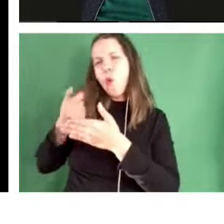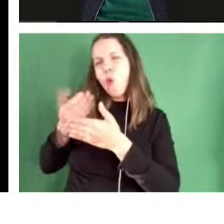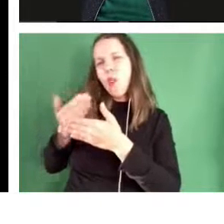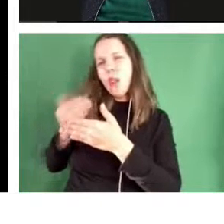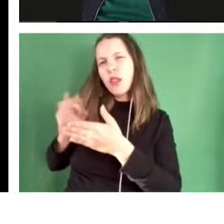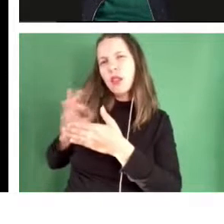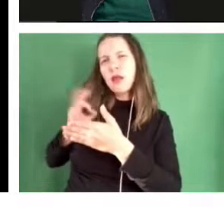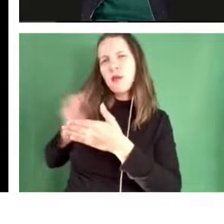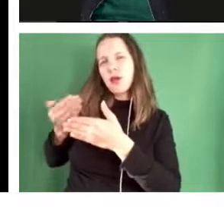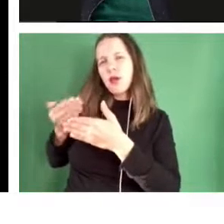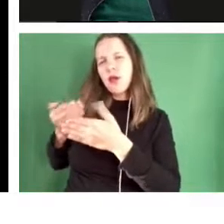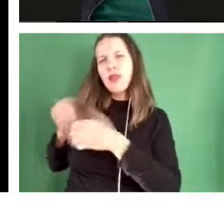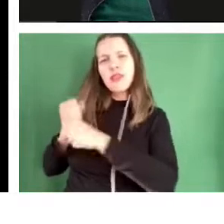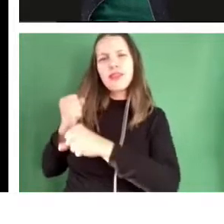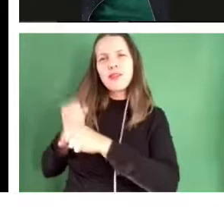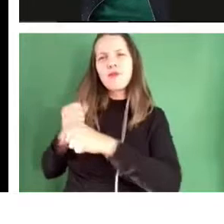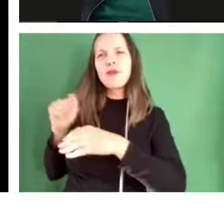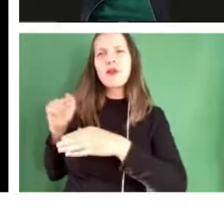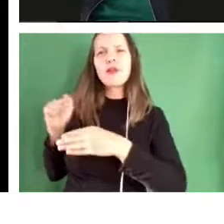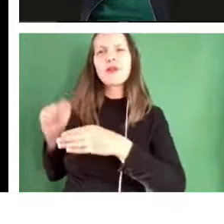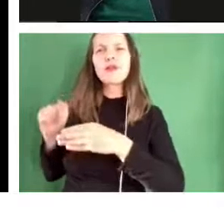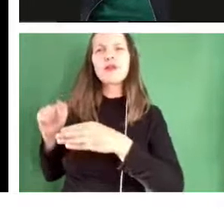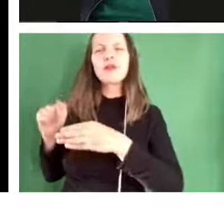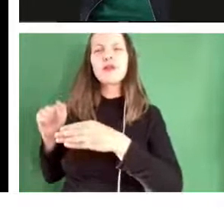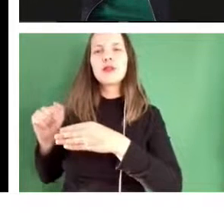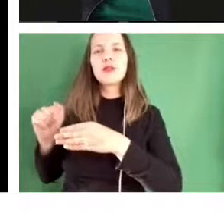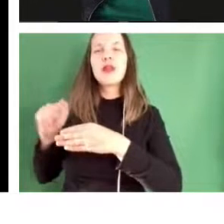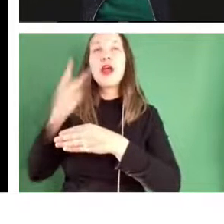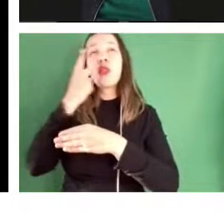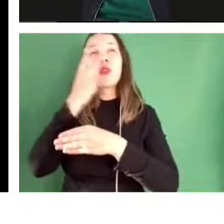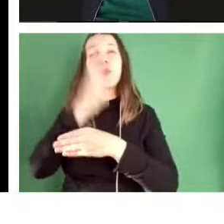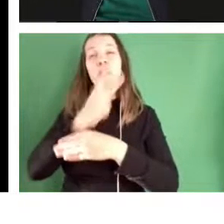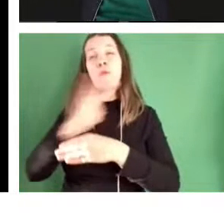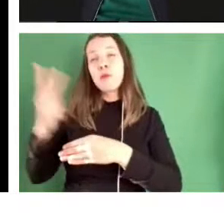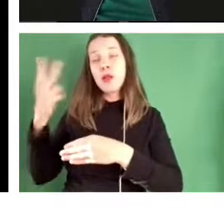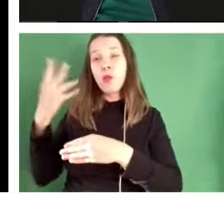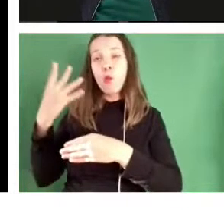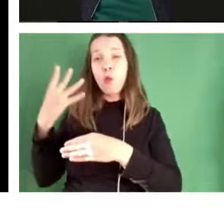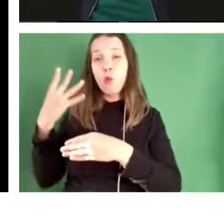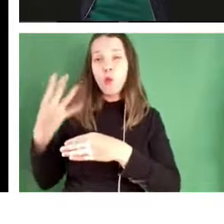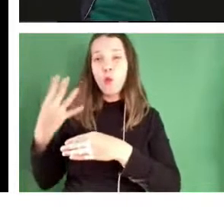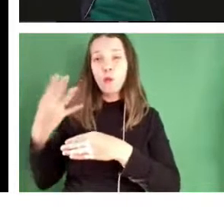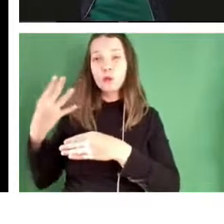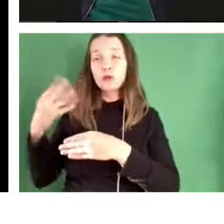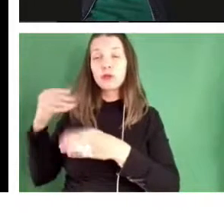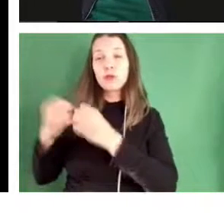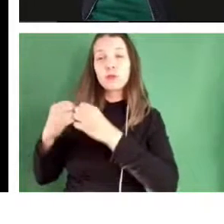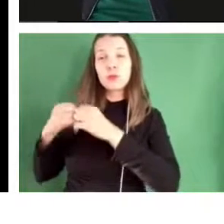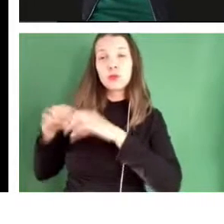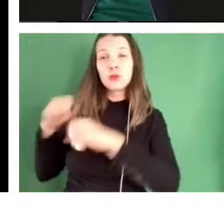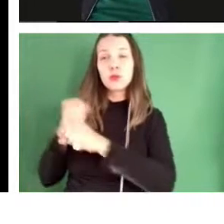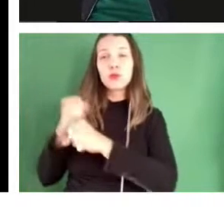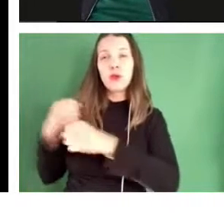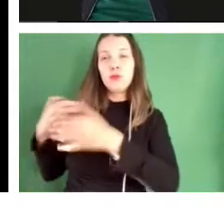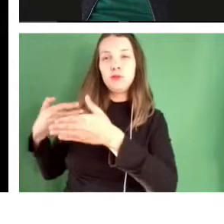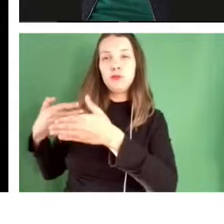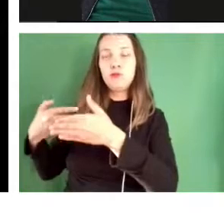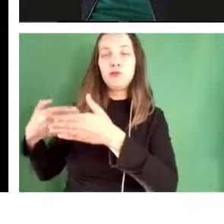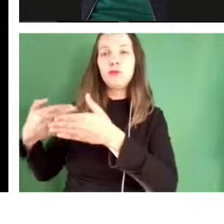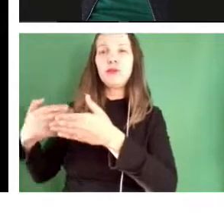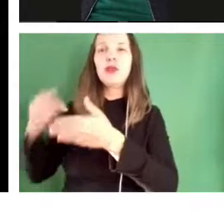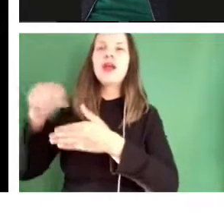el trabajo comienza en el año 2004. Bueno, pero San Isidro es hoy por hoy el